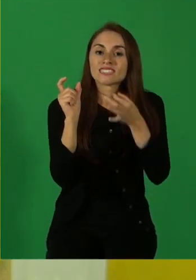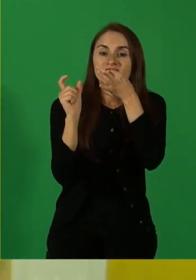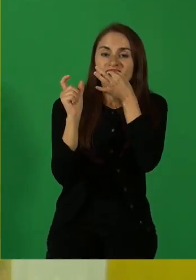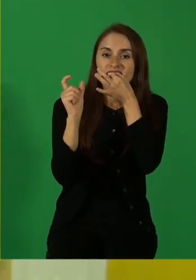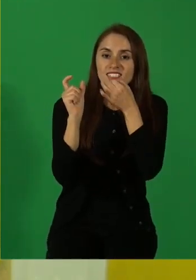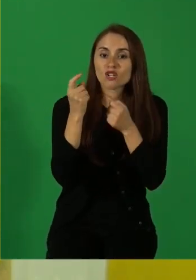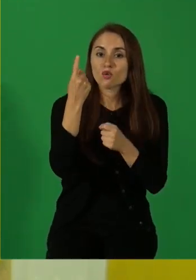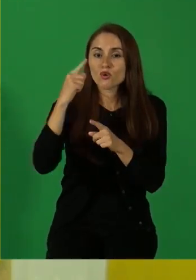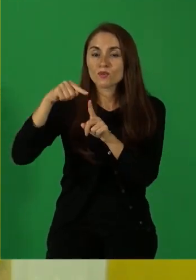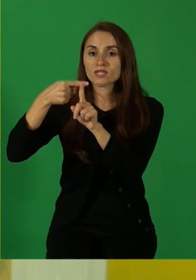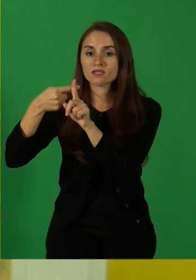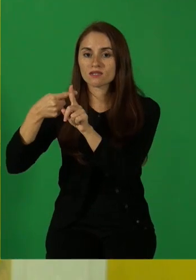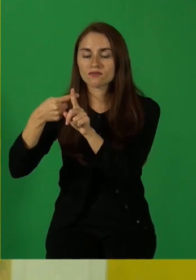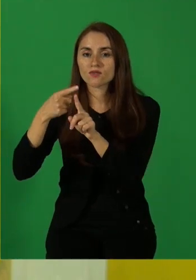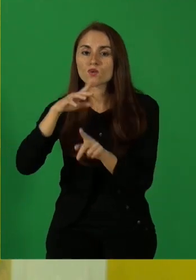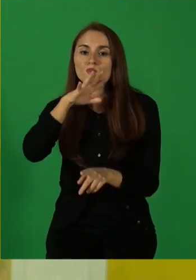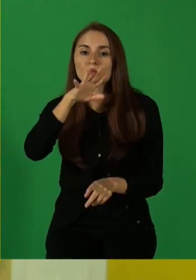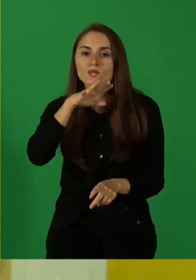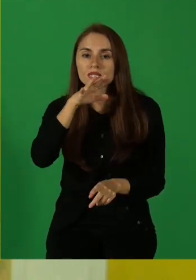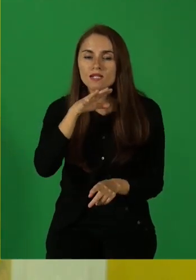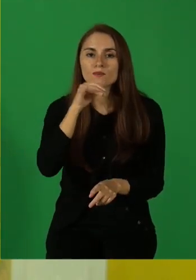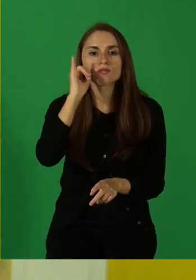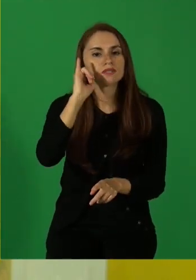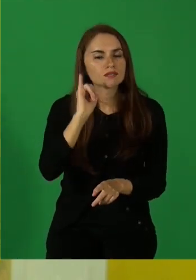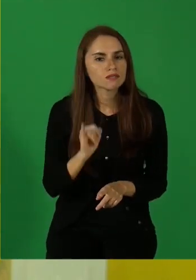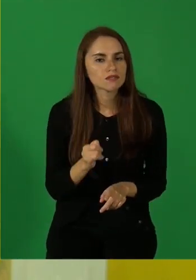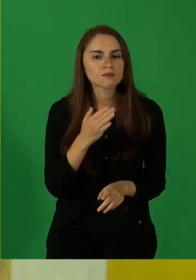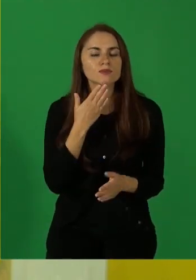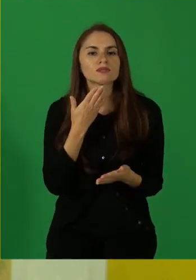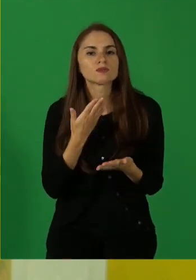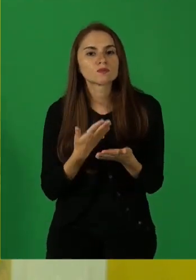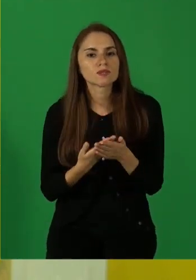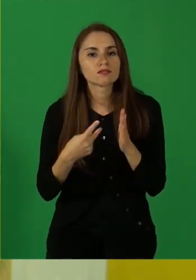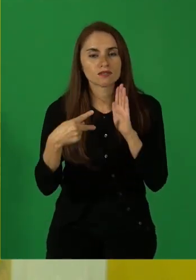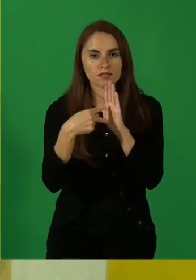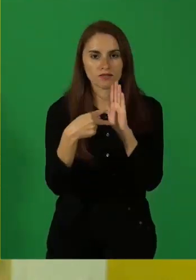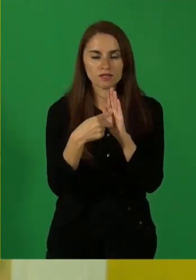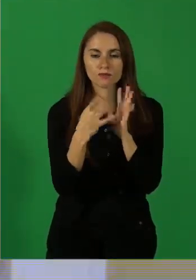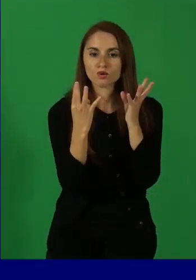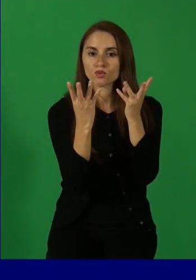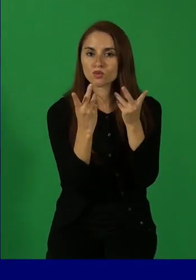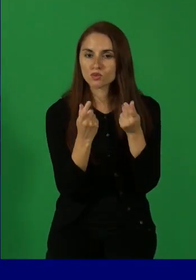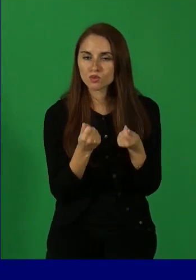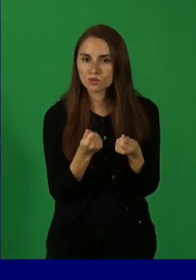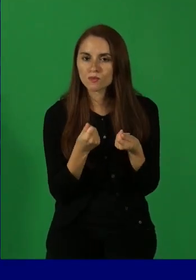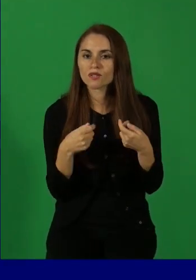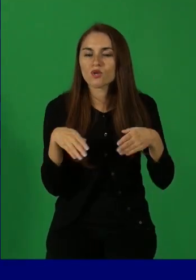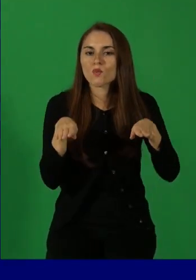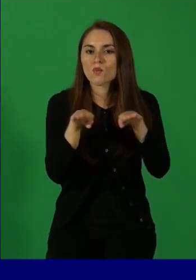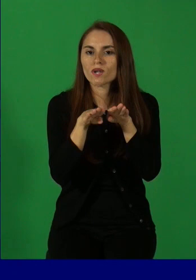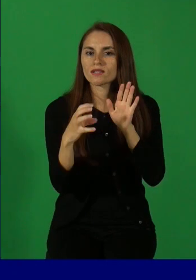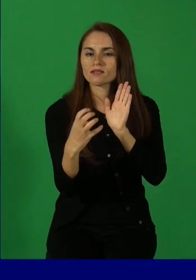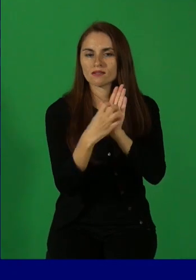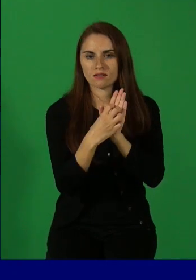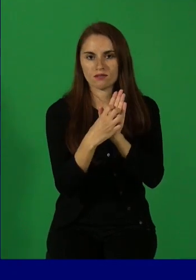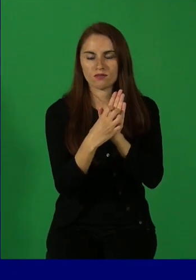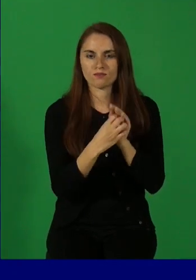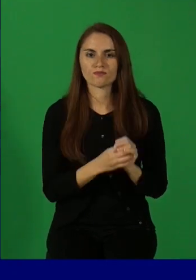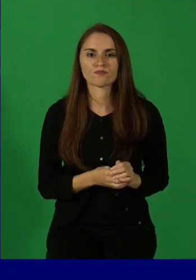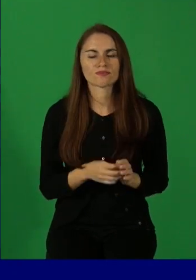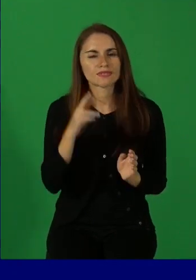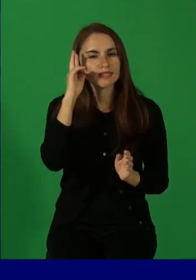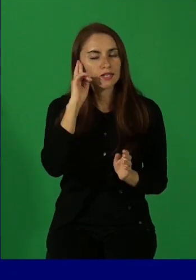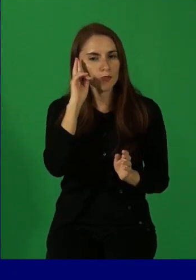1 positivo la vamos a usar cada vez que dividamos números con igual signo.